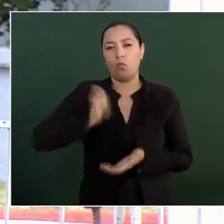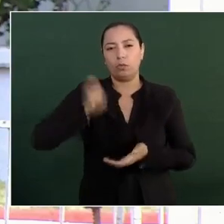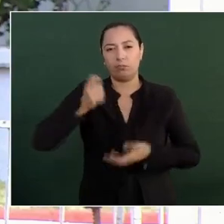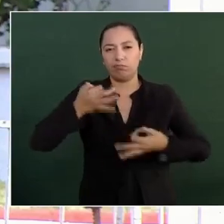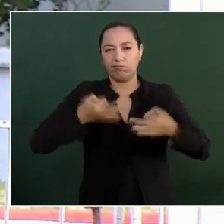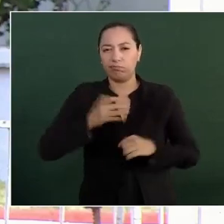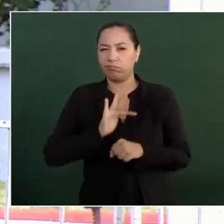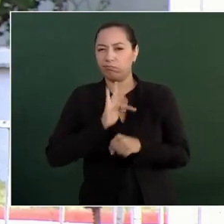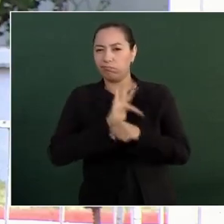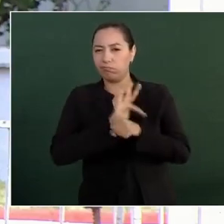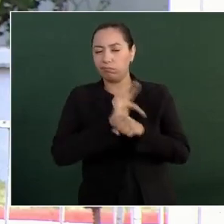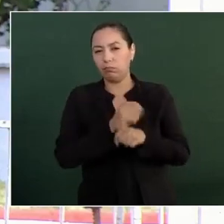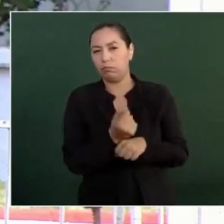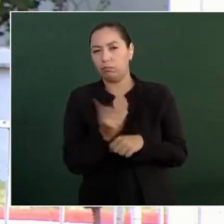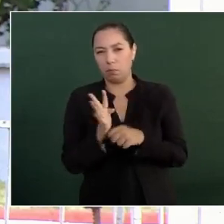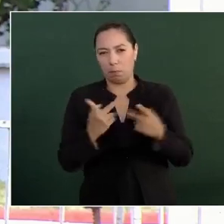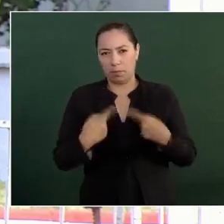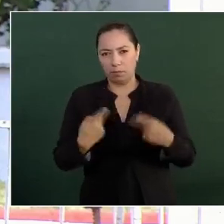sus